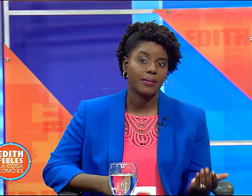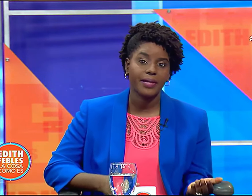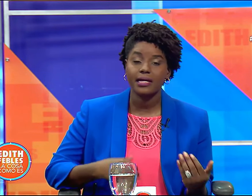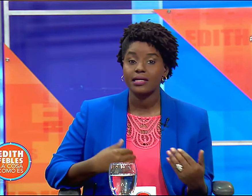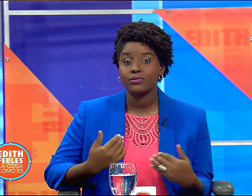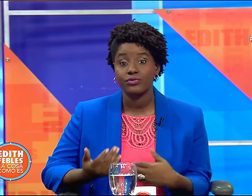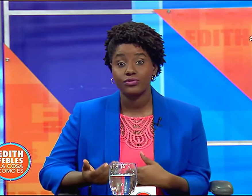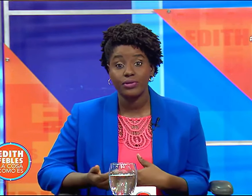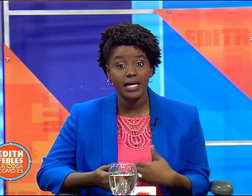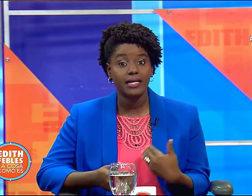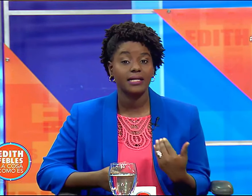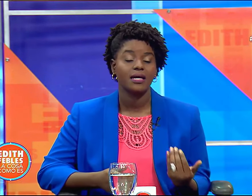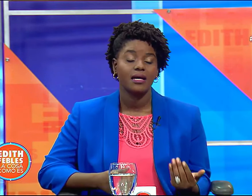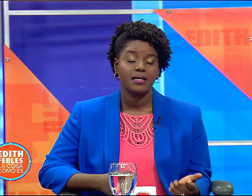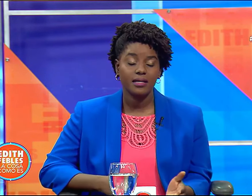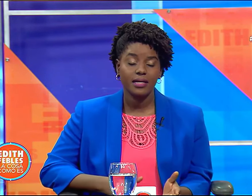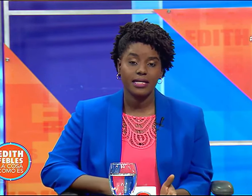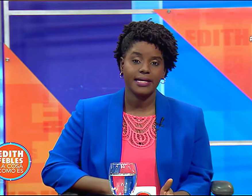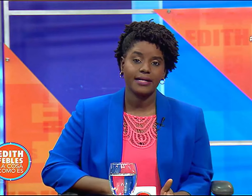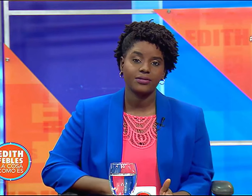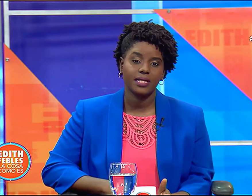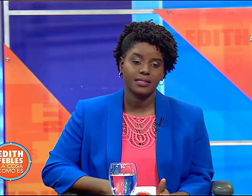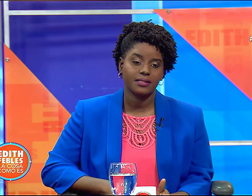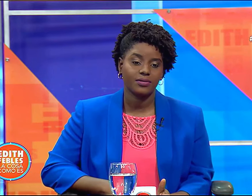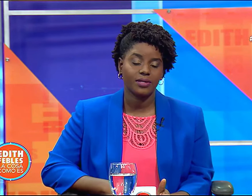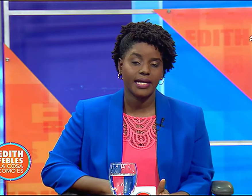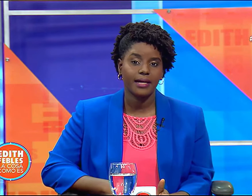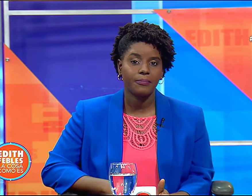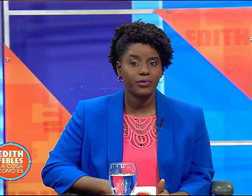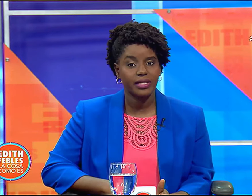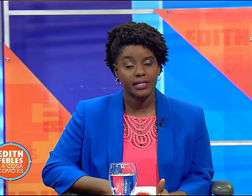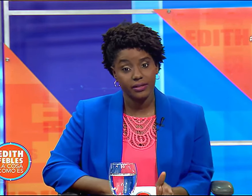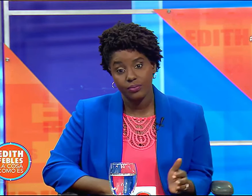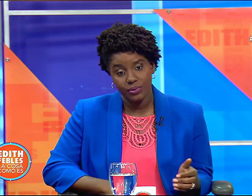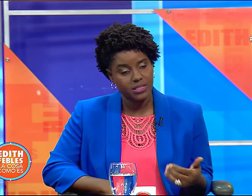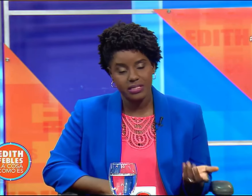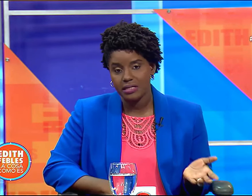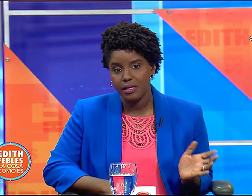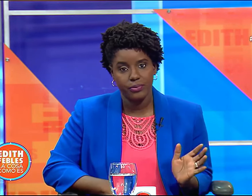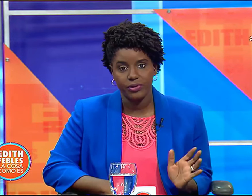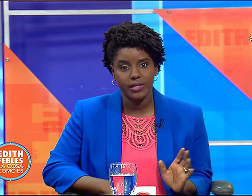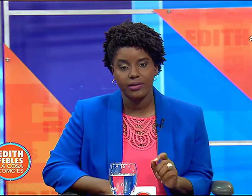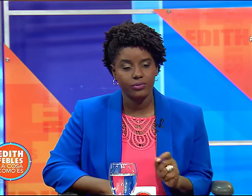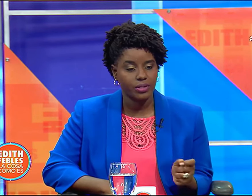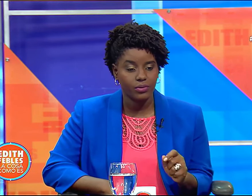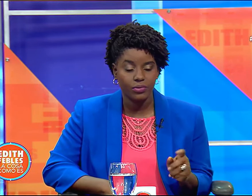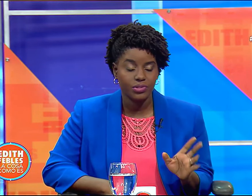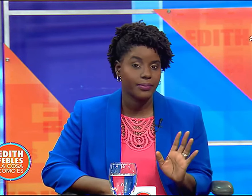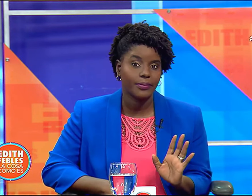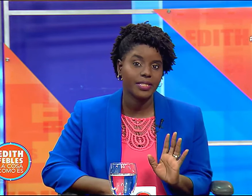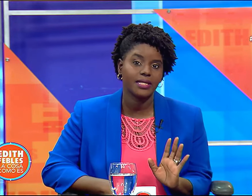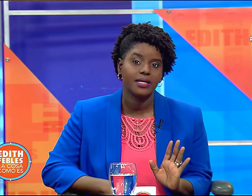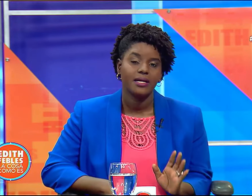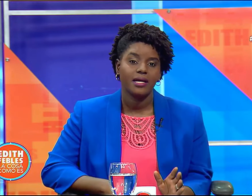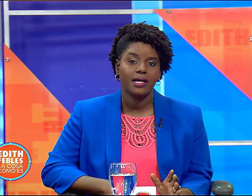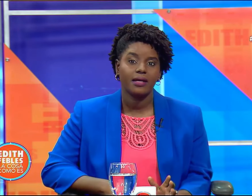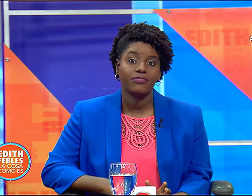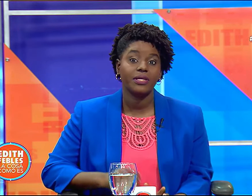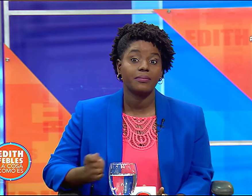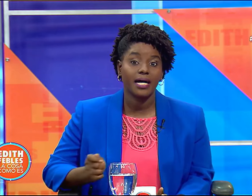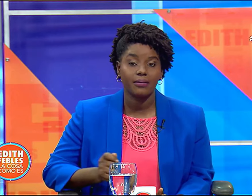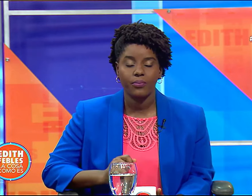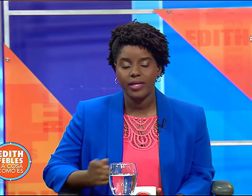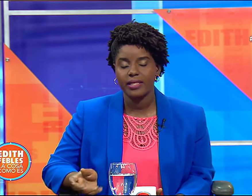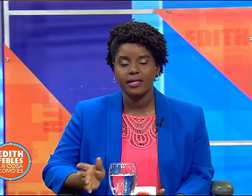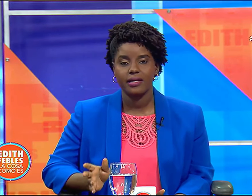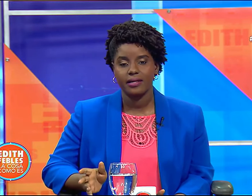o cambiarlas o fusionarlas. Y en el caso de las que son creadas por decreto, pues está el Poder Ejecutivo con simplemente